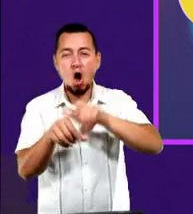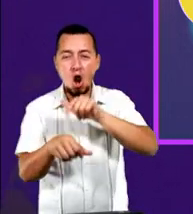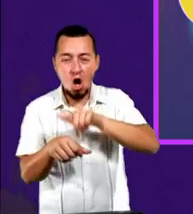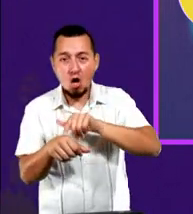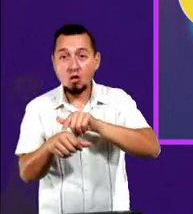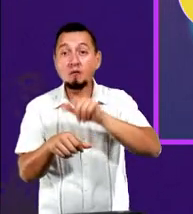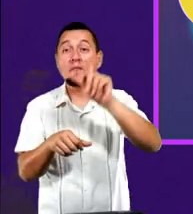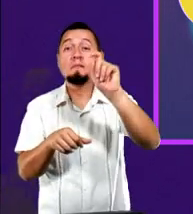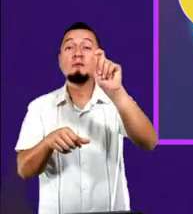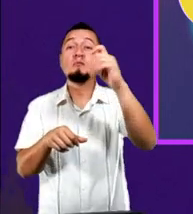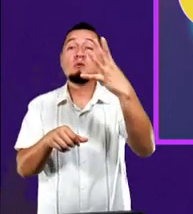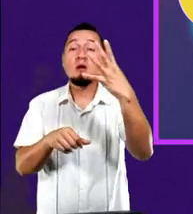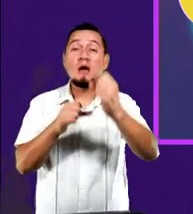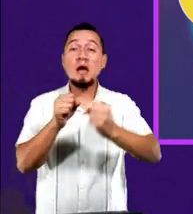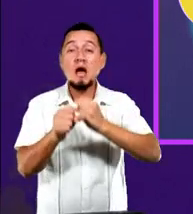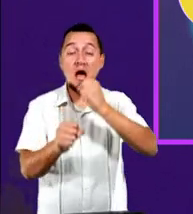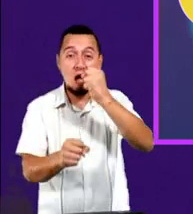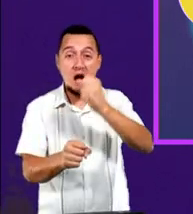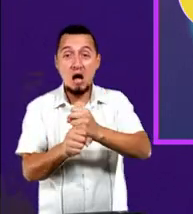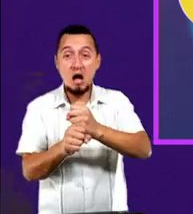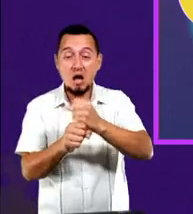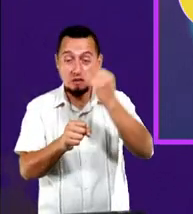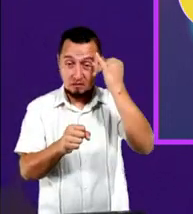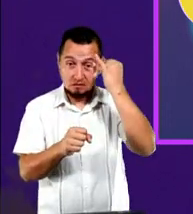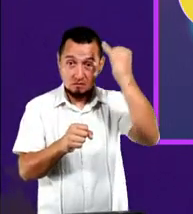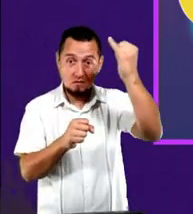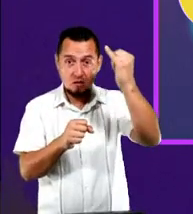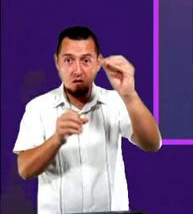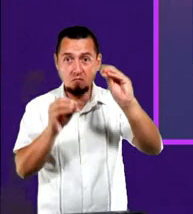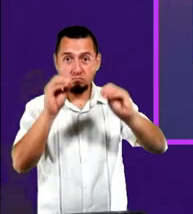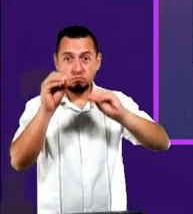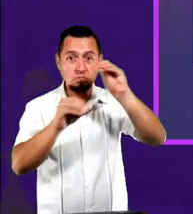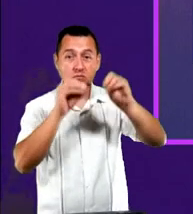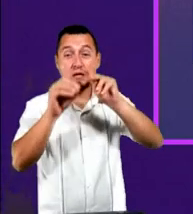invento de la televisión a color.